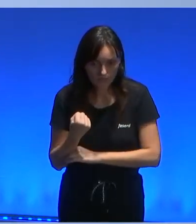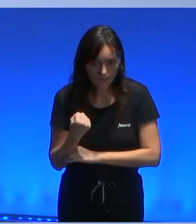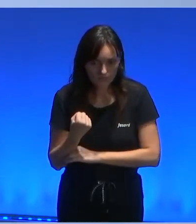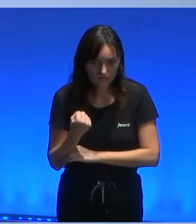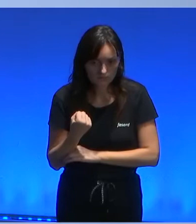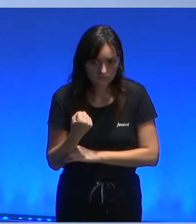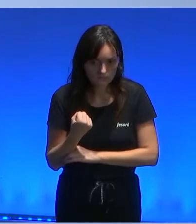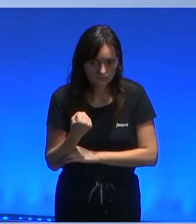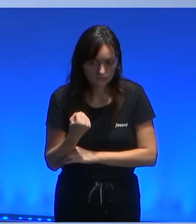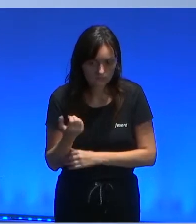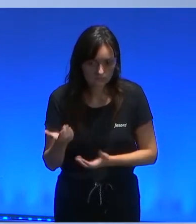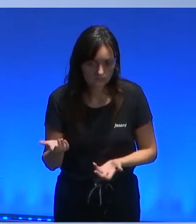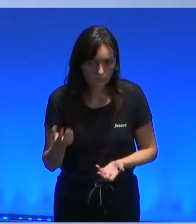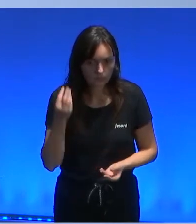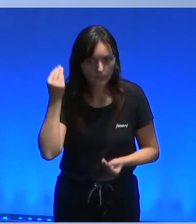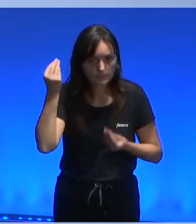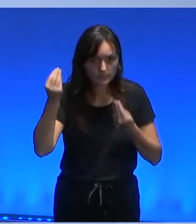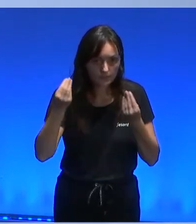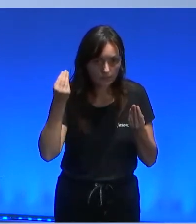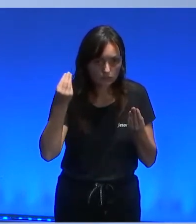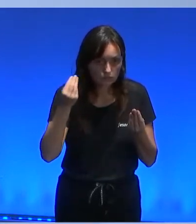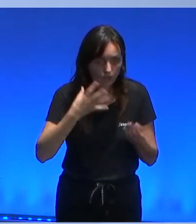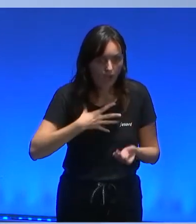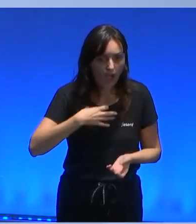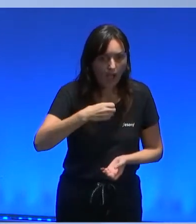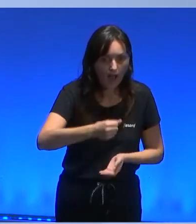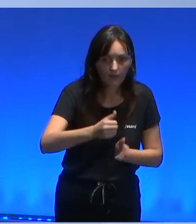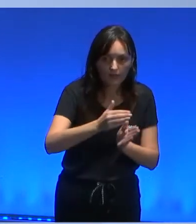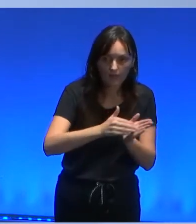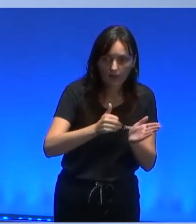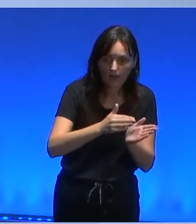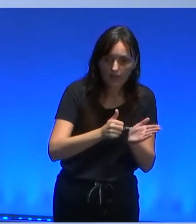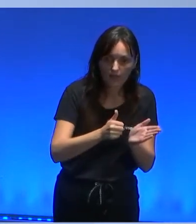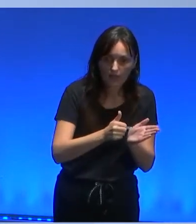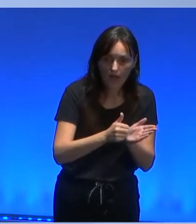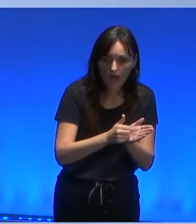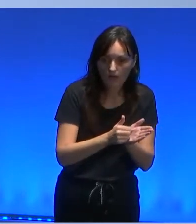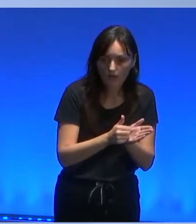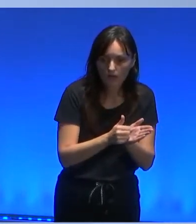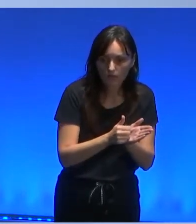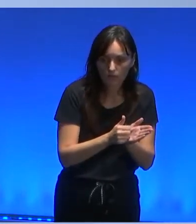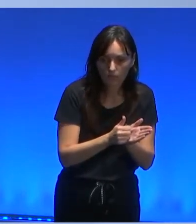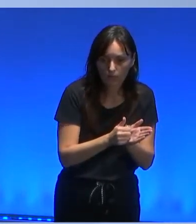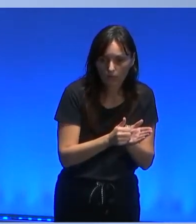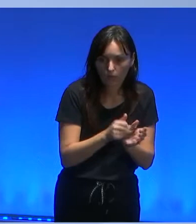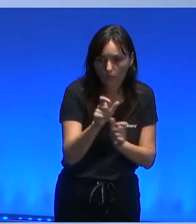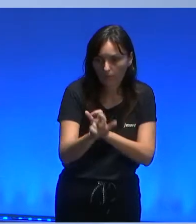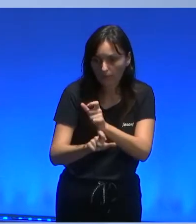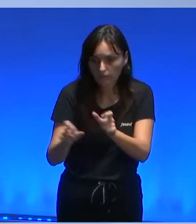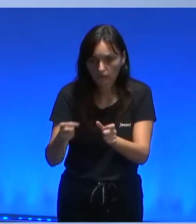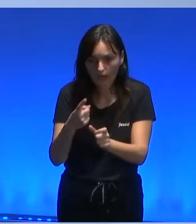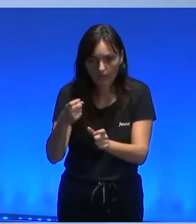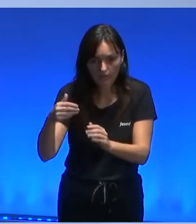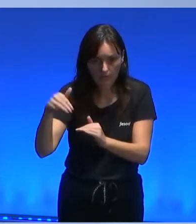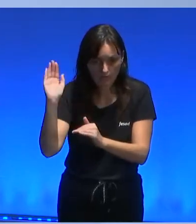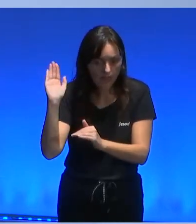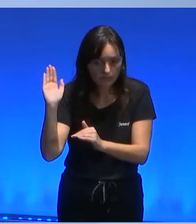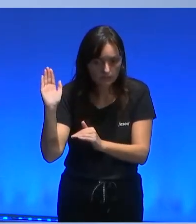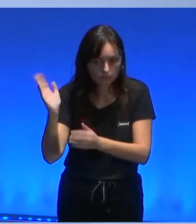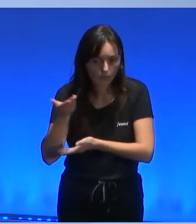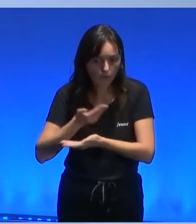alcaldía de Valencia tendrá centenas de personas involucradas